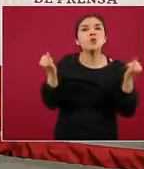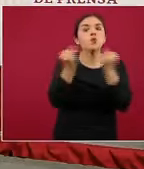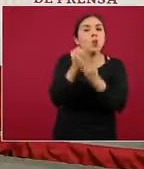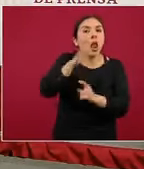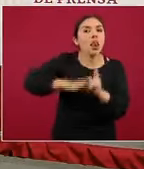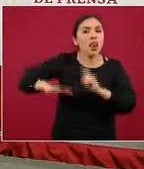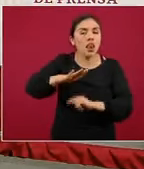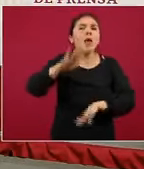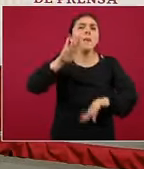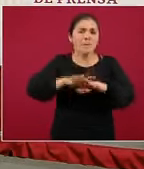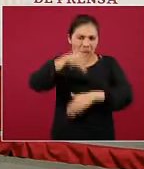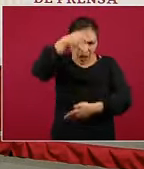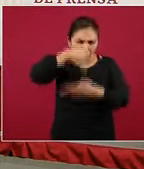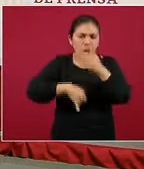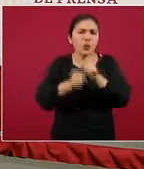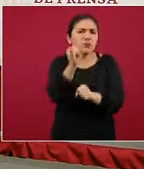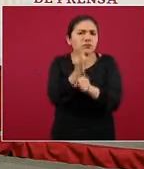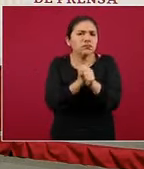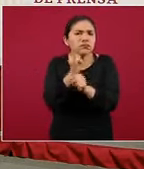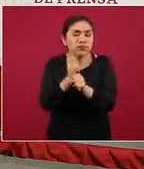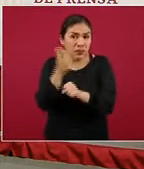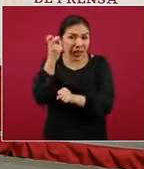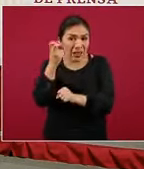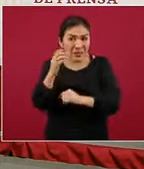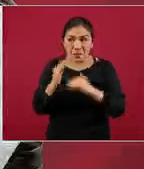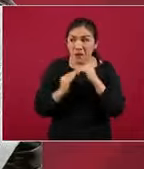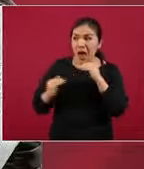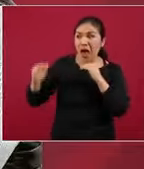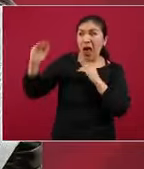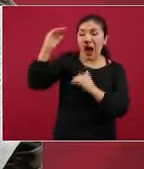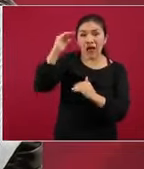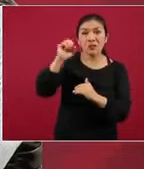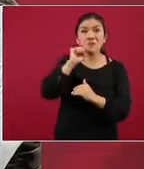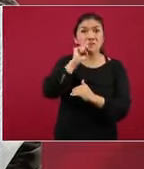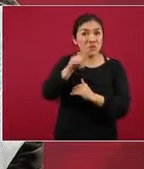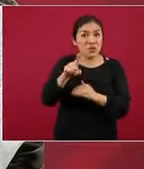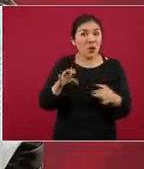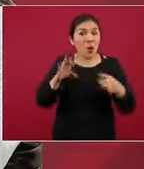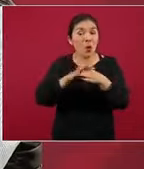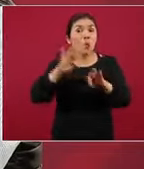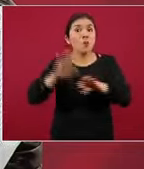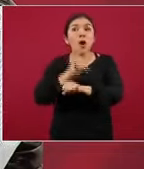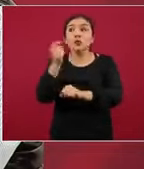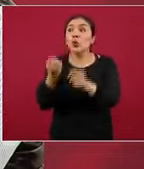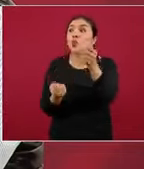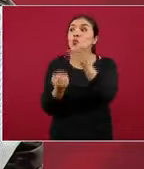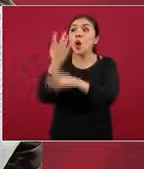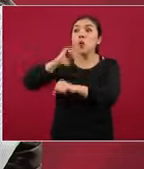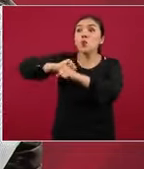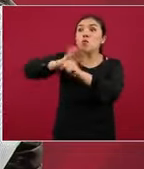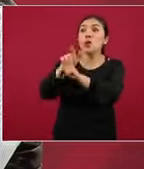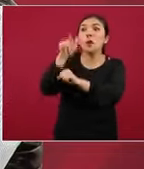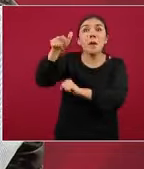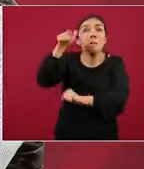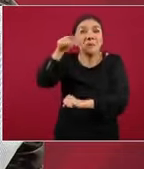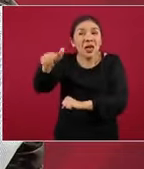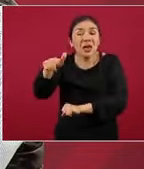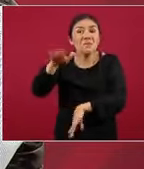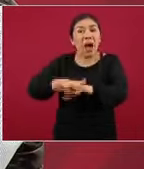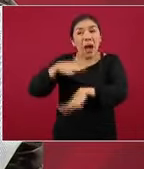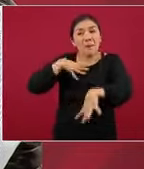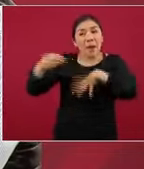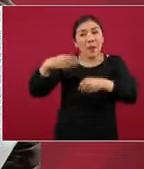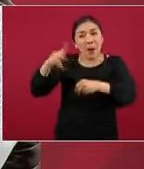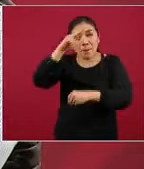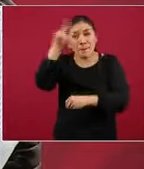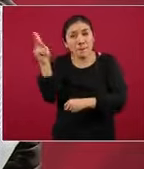está investigando más a fondo si este incremento de casos está relacionado a la nueva variante, es decir, como causante del